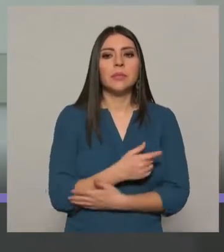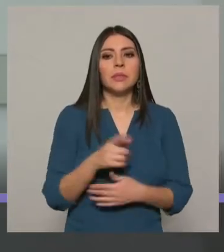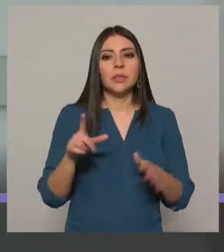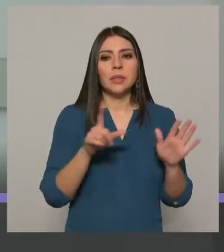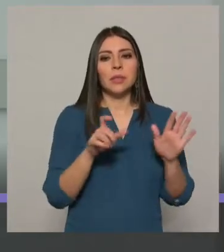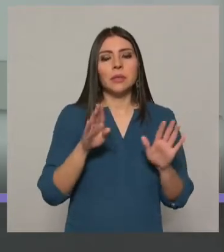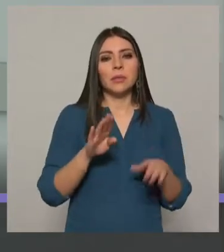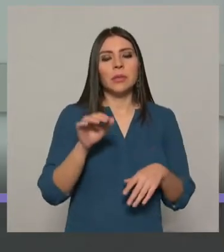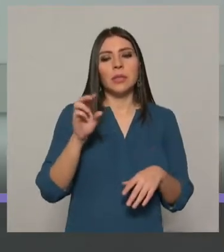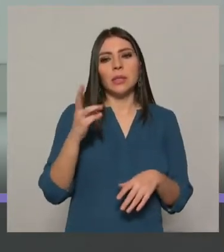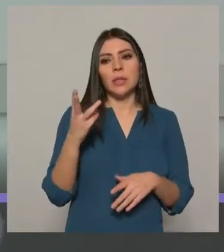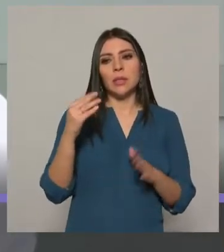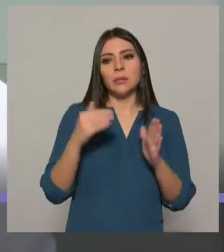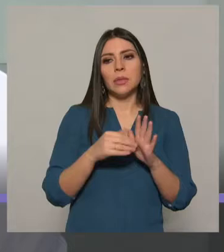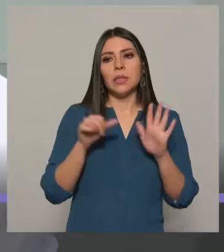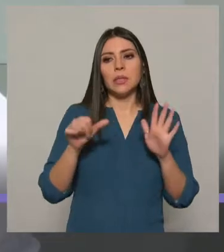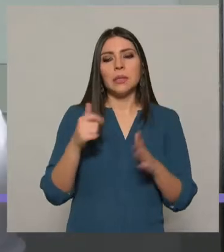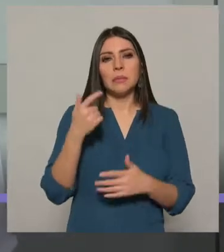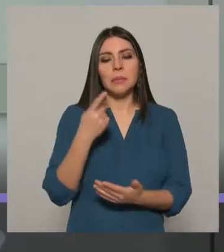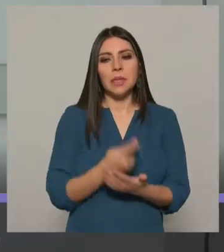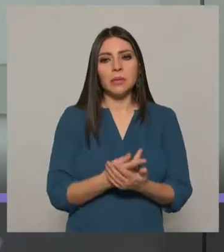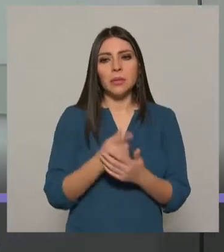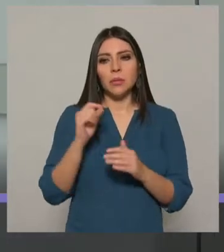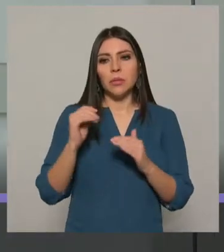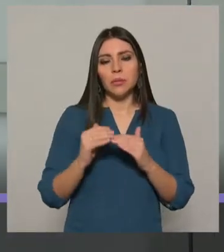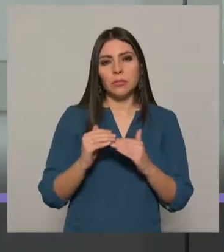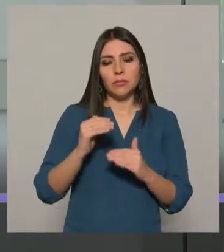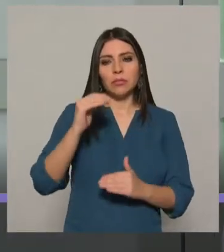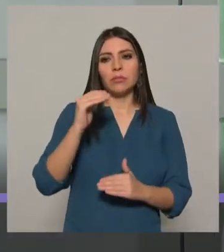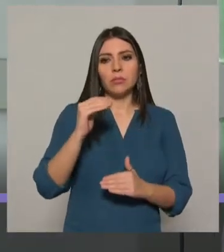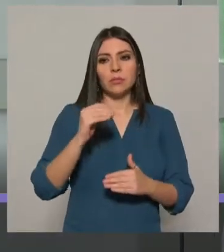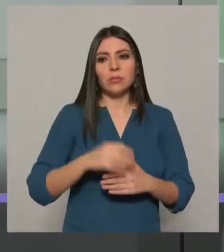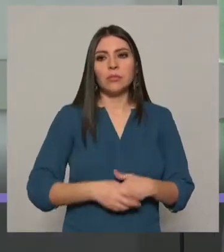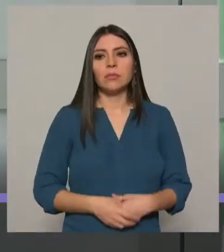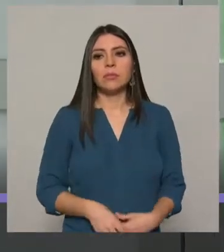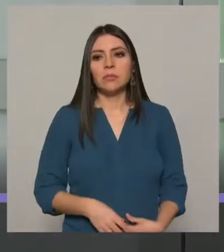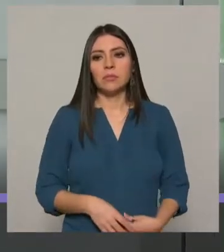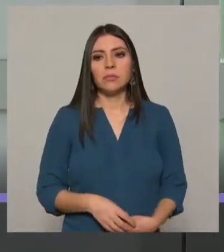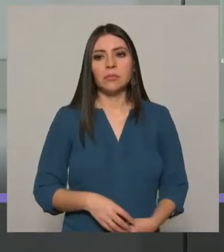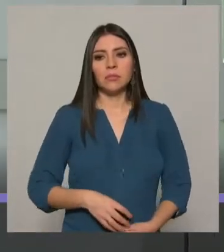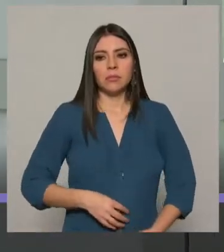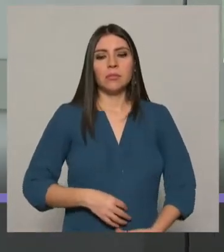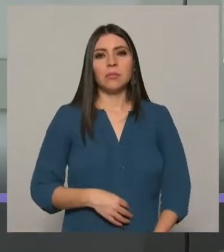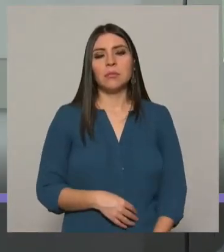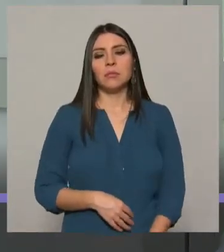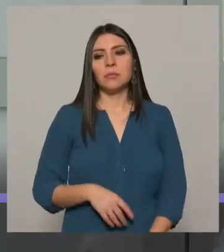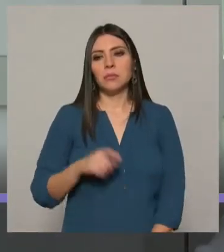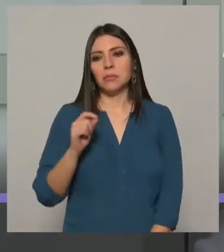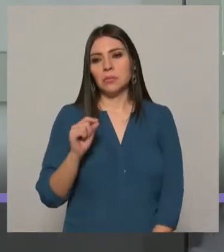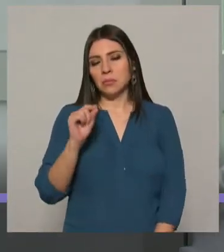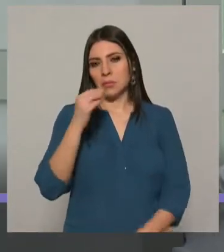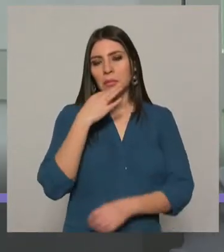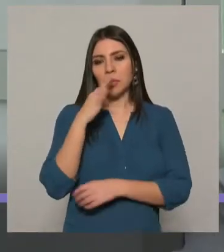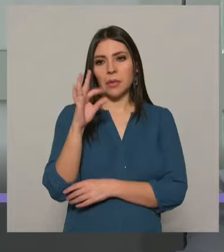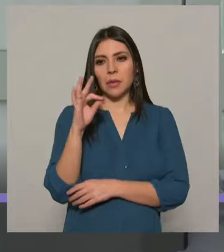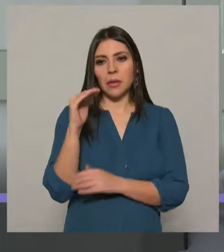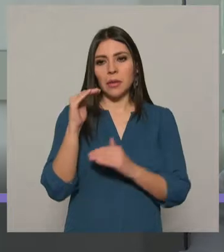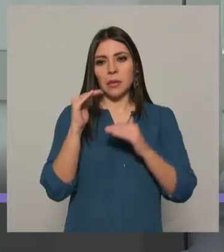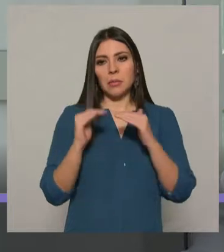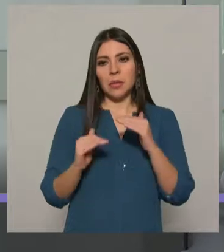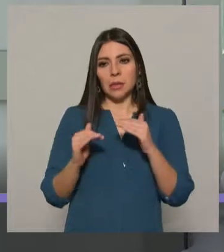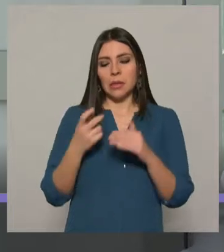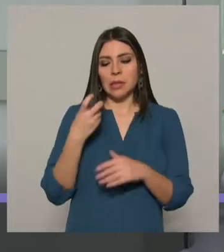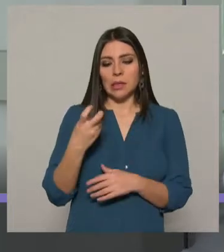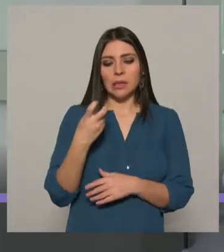793,216 pesos. Entonces, bueno, es un incremento realmente menor el que se espera para